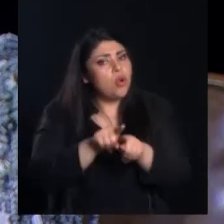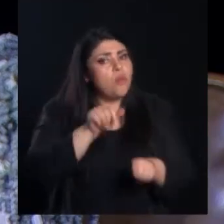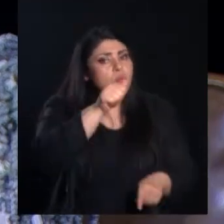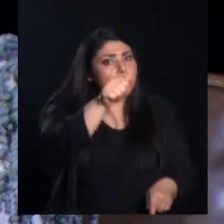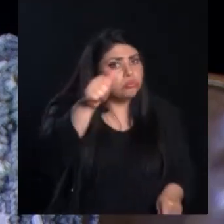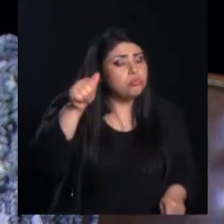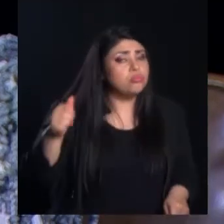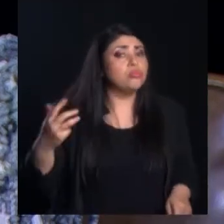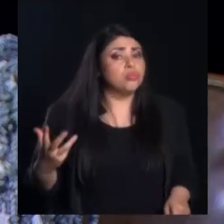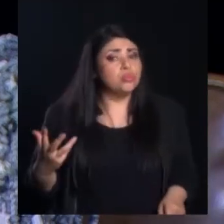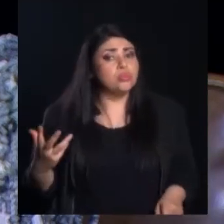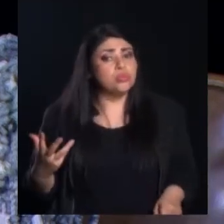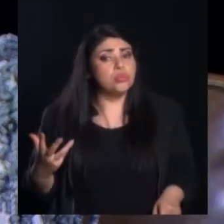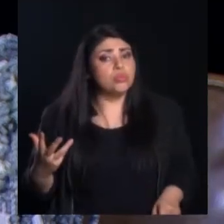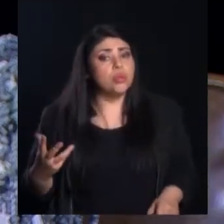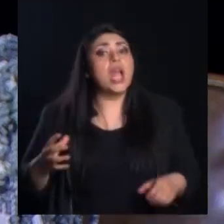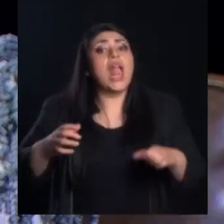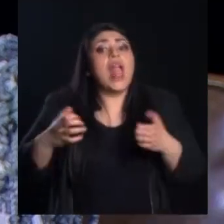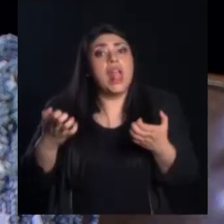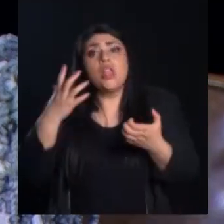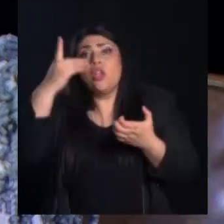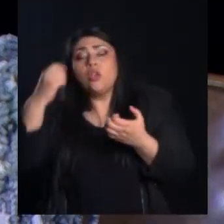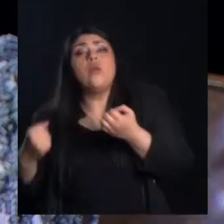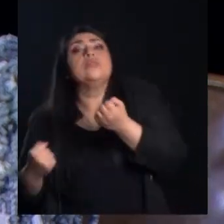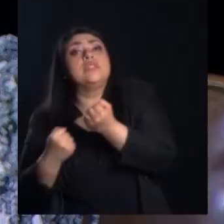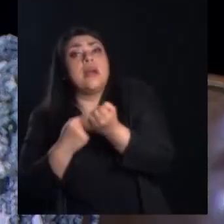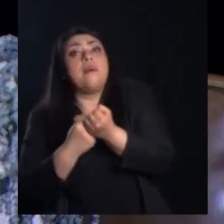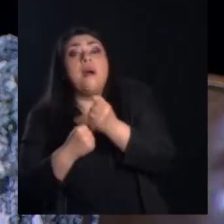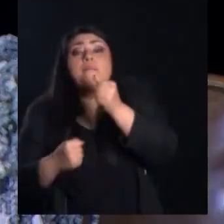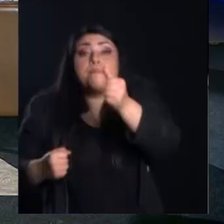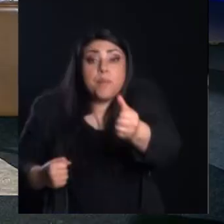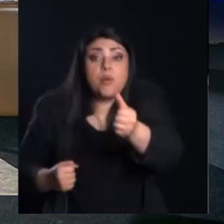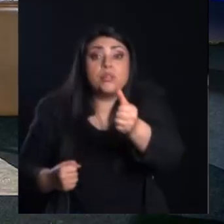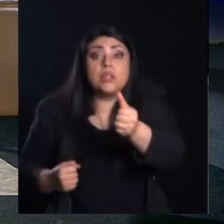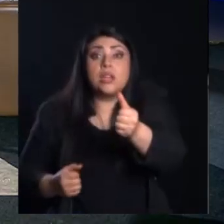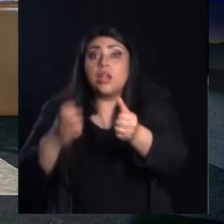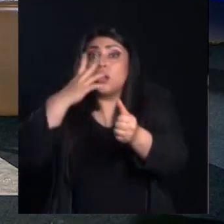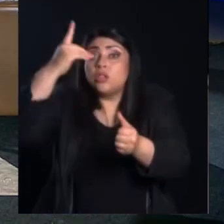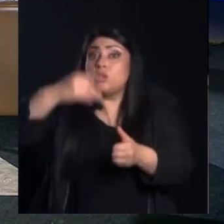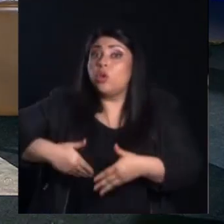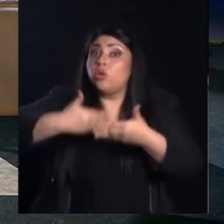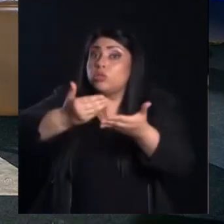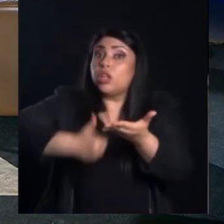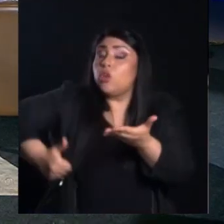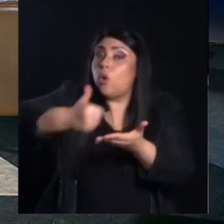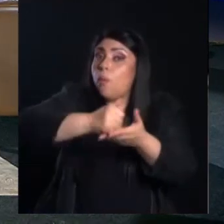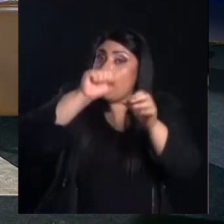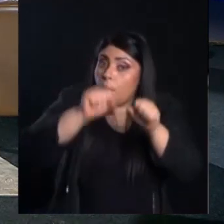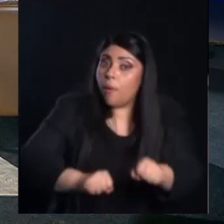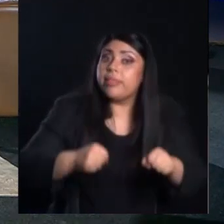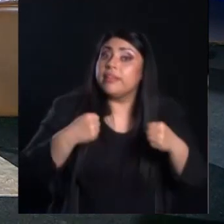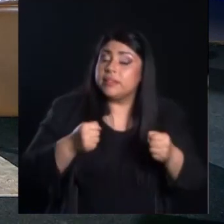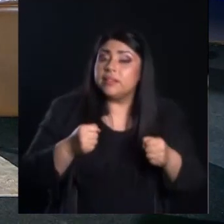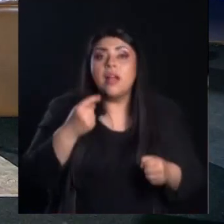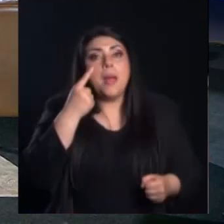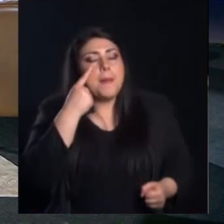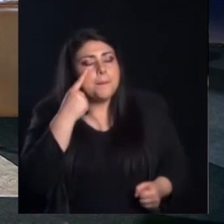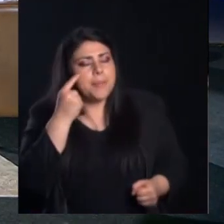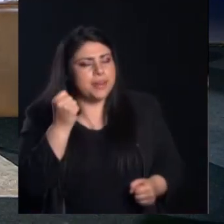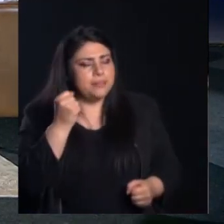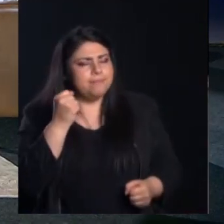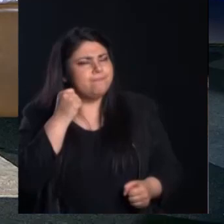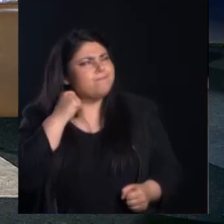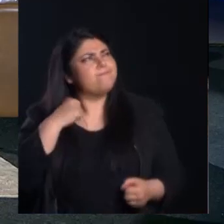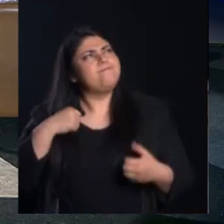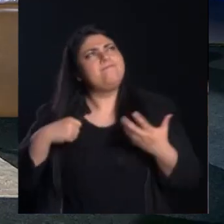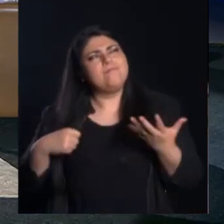dios va a ser va a respaldar te como lo acabas de decir y él ya te ha dado la autoridad para hacerlo hay muchas maneras de